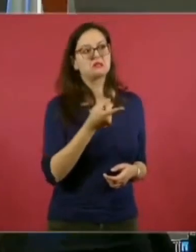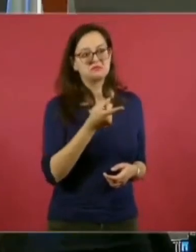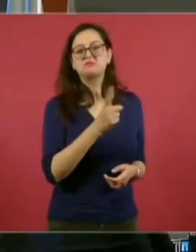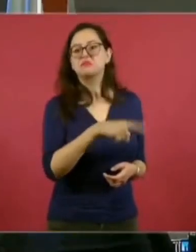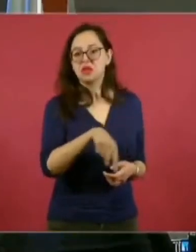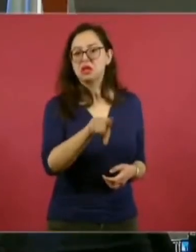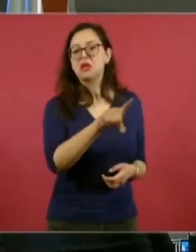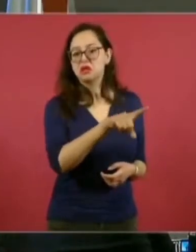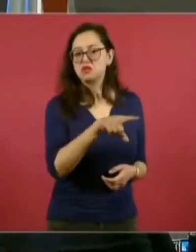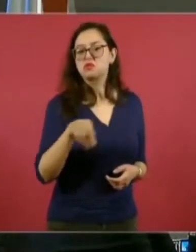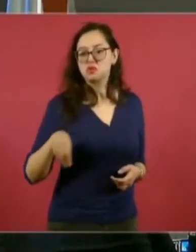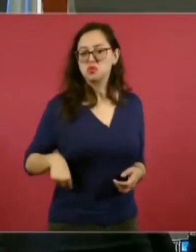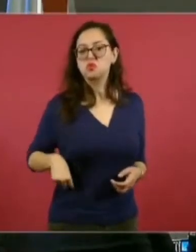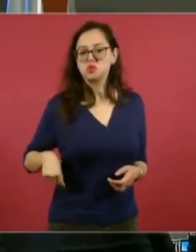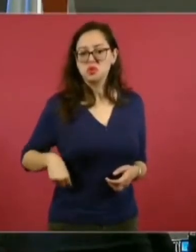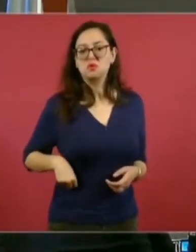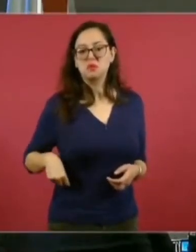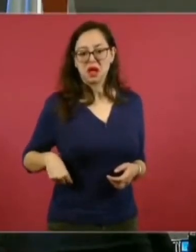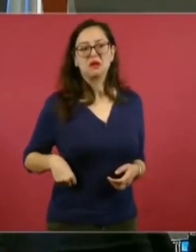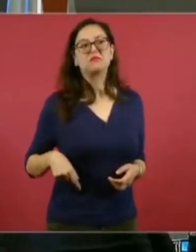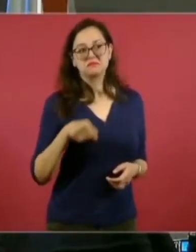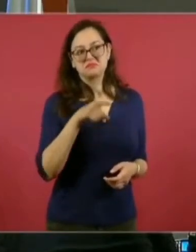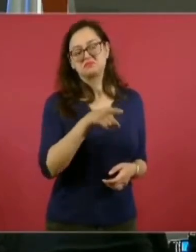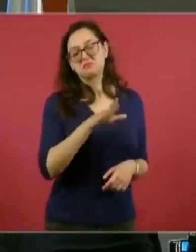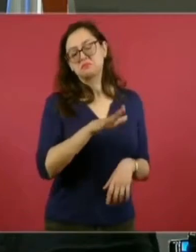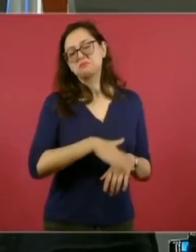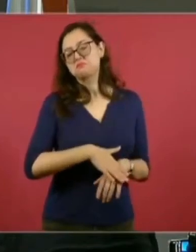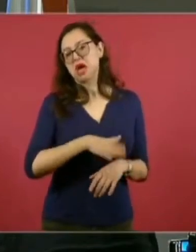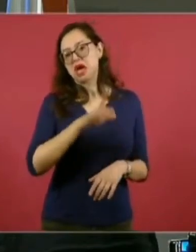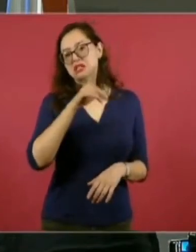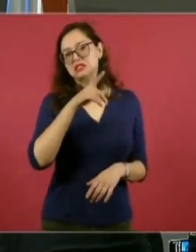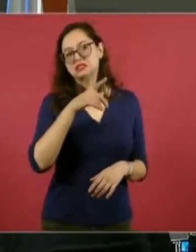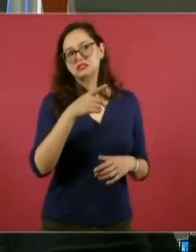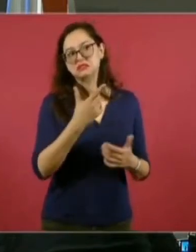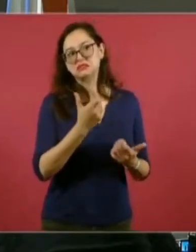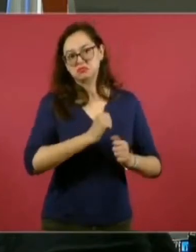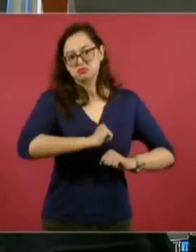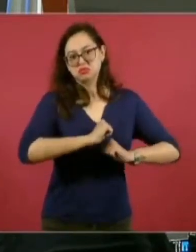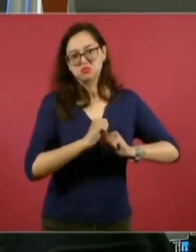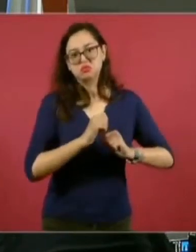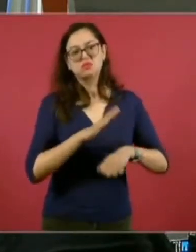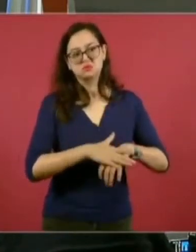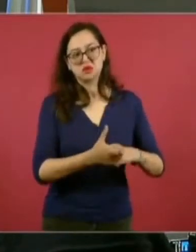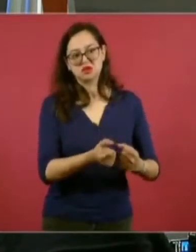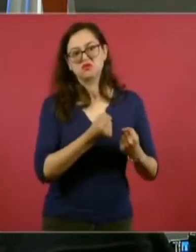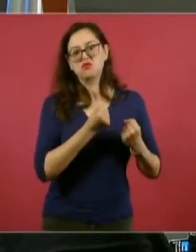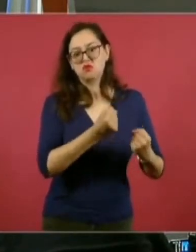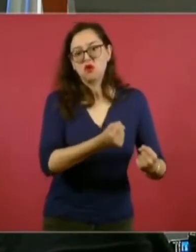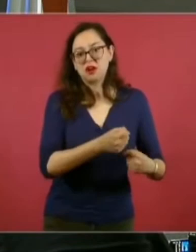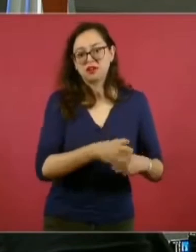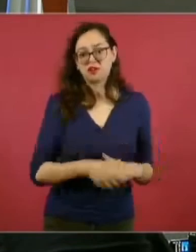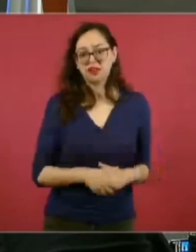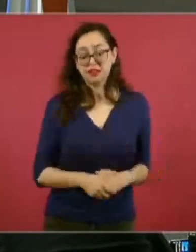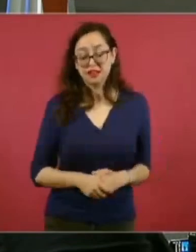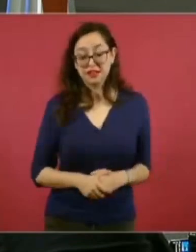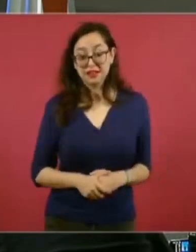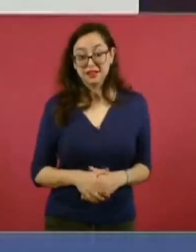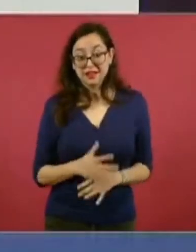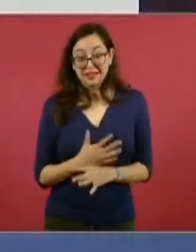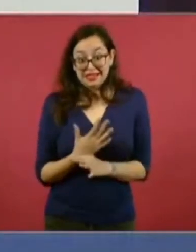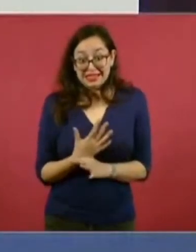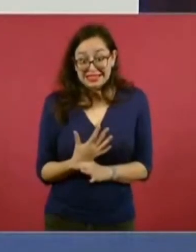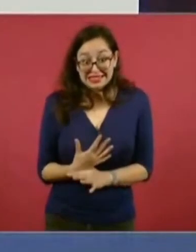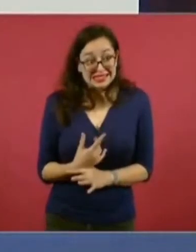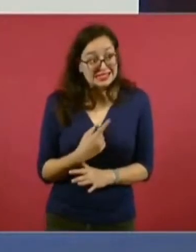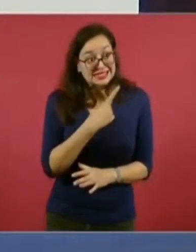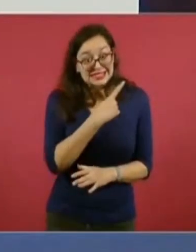fueran los responsables de este horrible incidente. Esta es parte de la sentencia de la